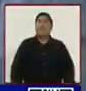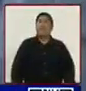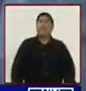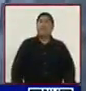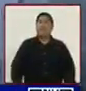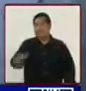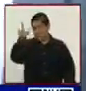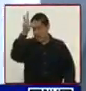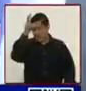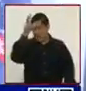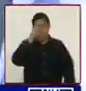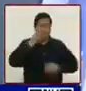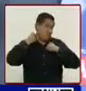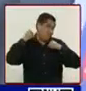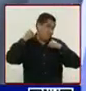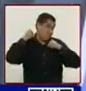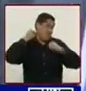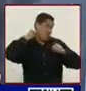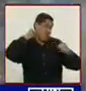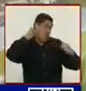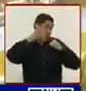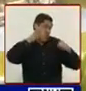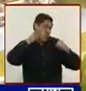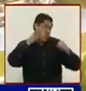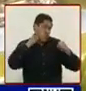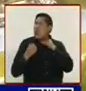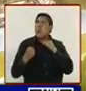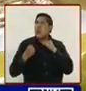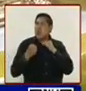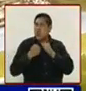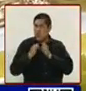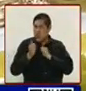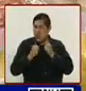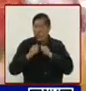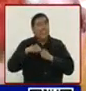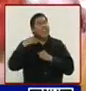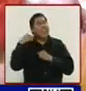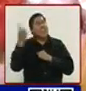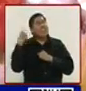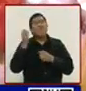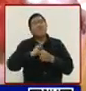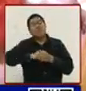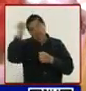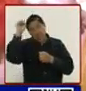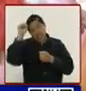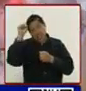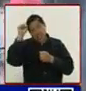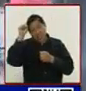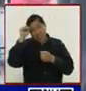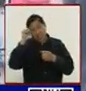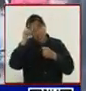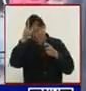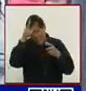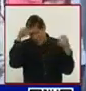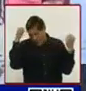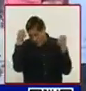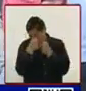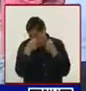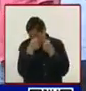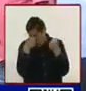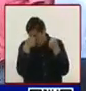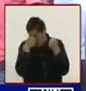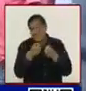Un gallo que sea fuerte, que sea luchador y que gane siempre en todo, ¿no? Gallo de pelea. Gallo de pelea,